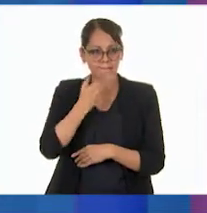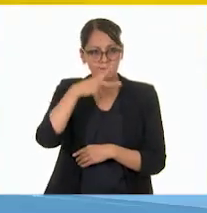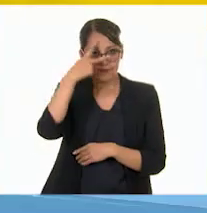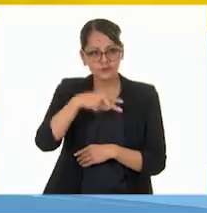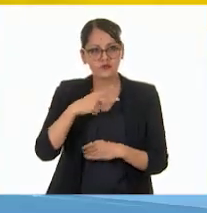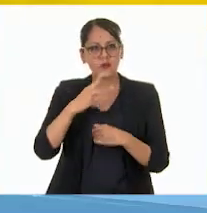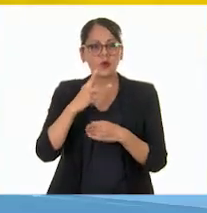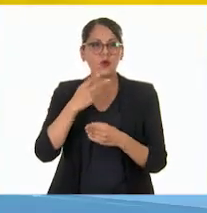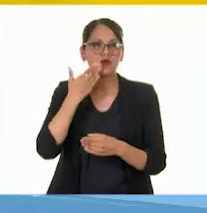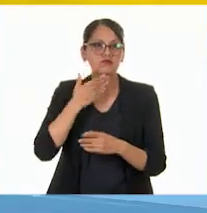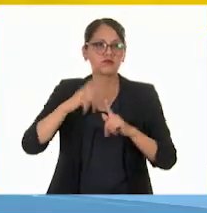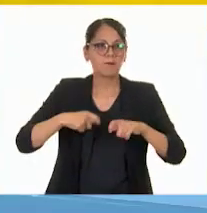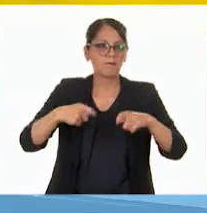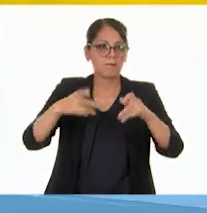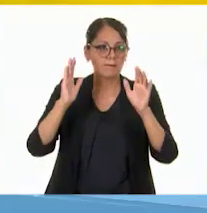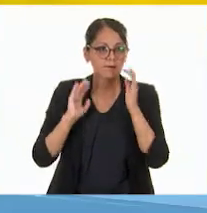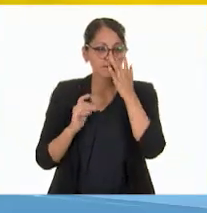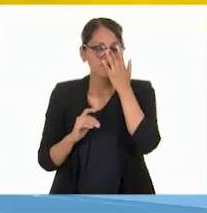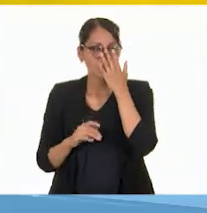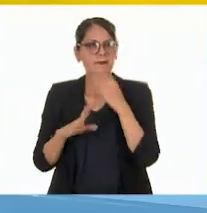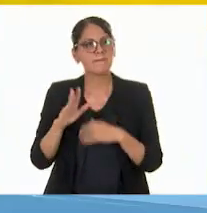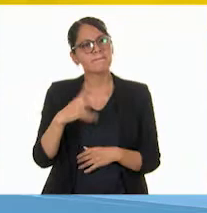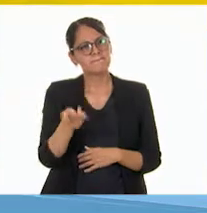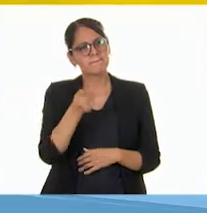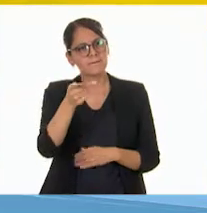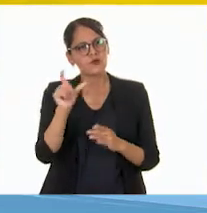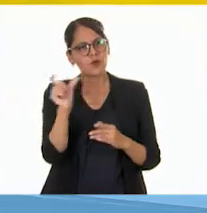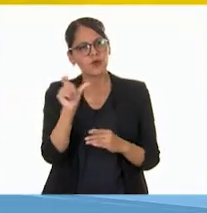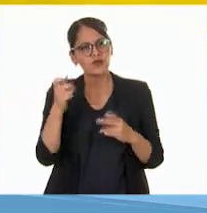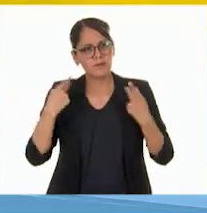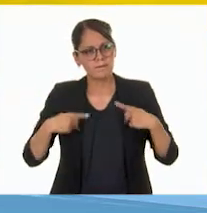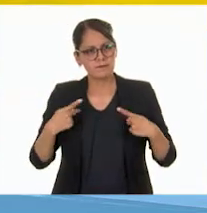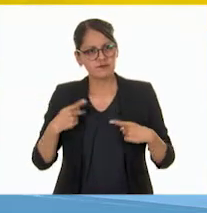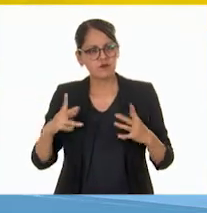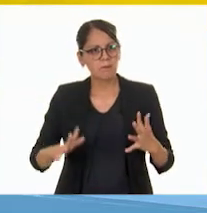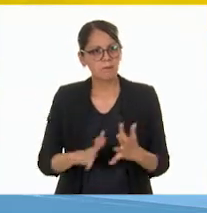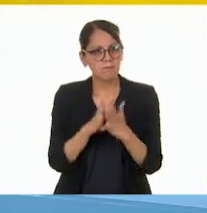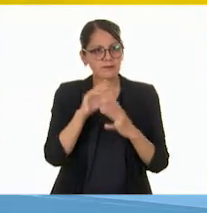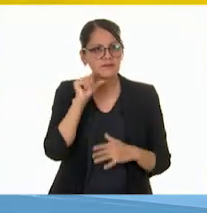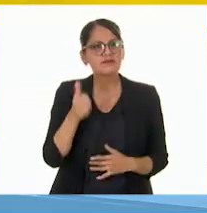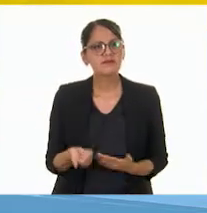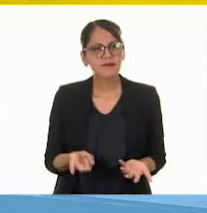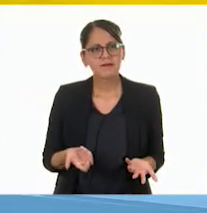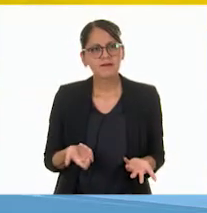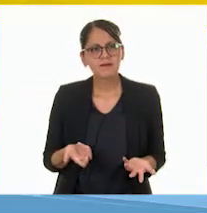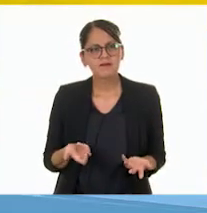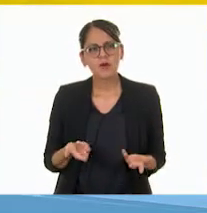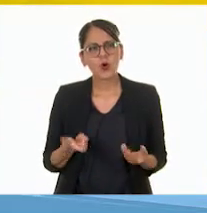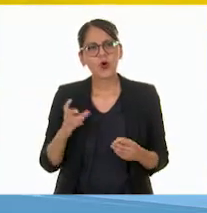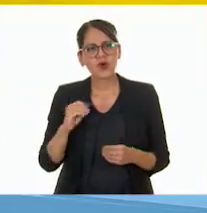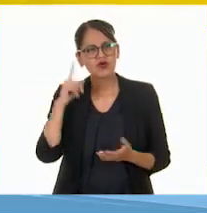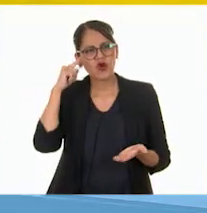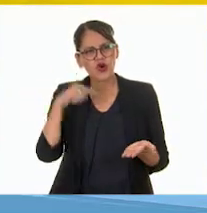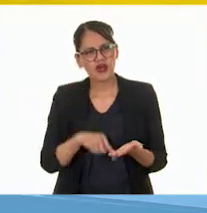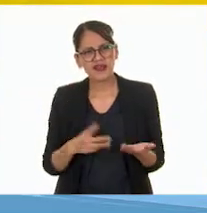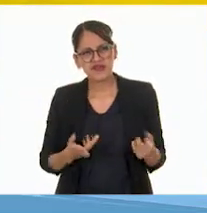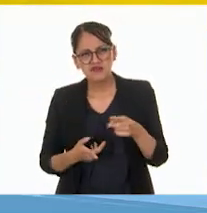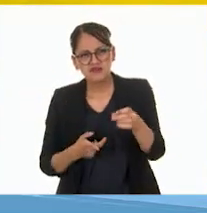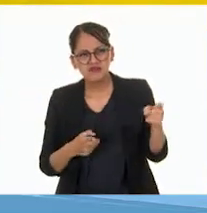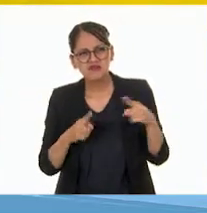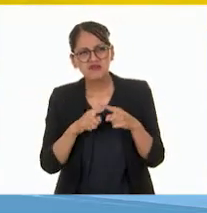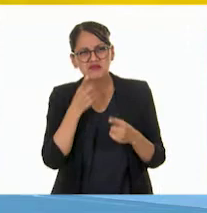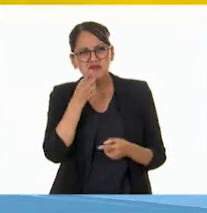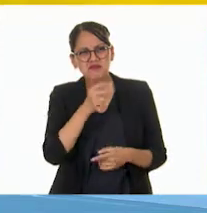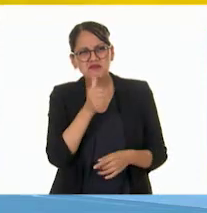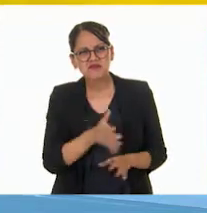creen? Oye, maestra, ¿qué pasaba cuando alguien no participaba en las fiestas o incluso no creía lo que la iglesia